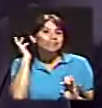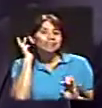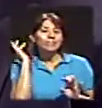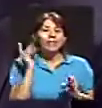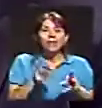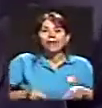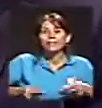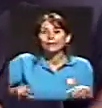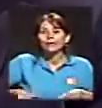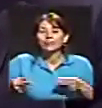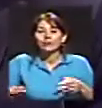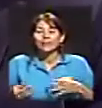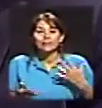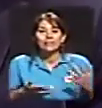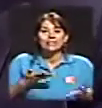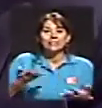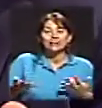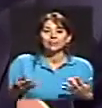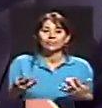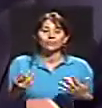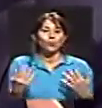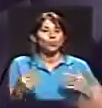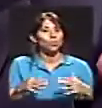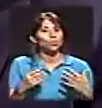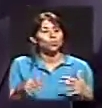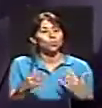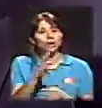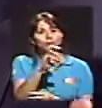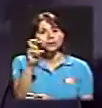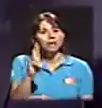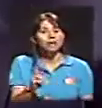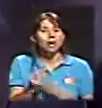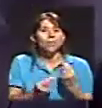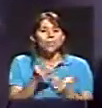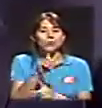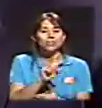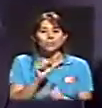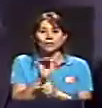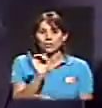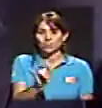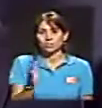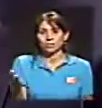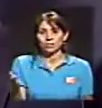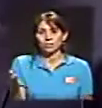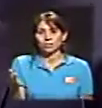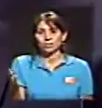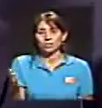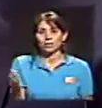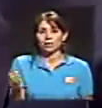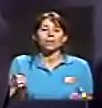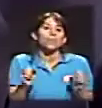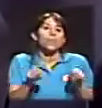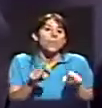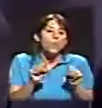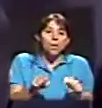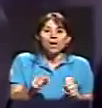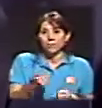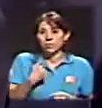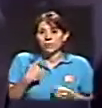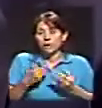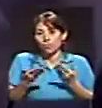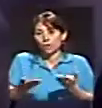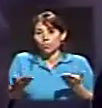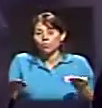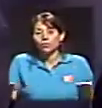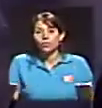Es lamentable que Costa Rica esté en una situación así, pudiendo y teniendo los medios